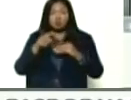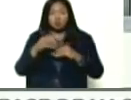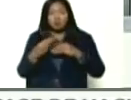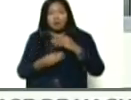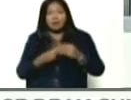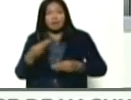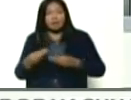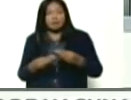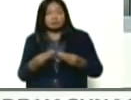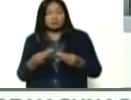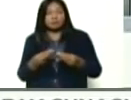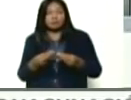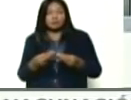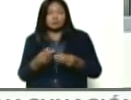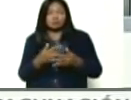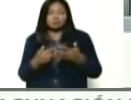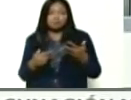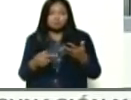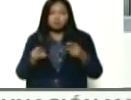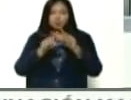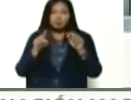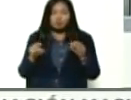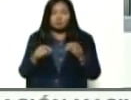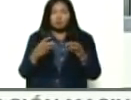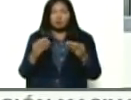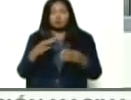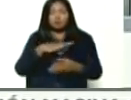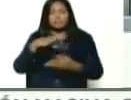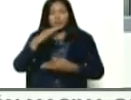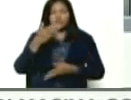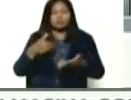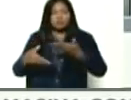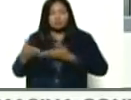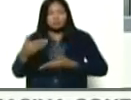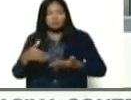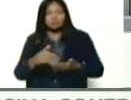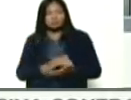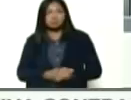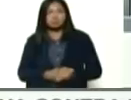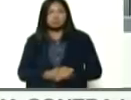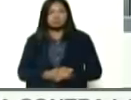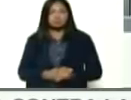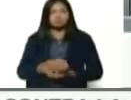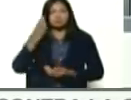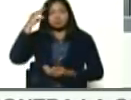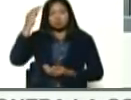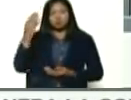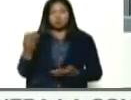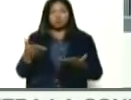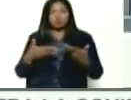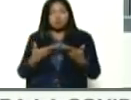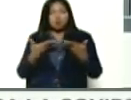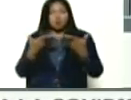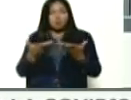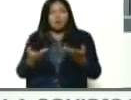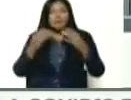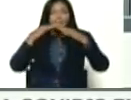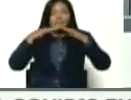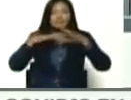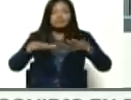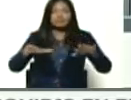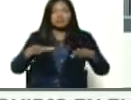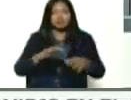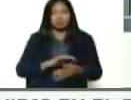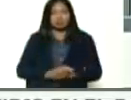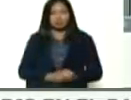dedicación con tanto espíritu de servicio dios te lo regresa en bendiciones te está ganando el